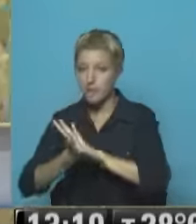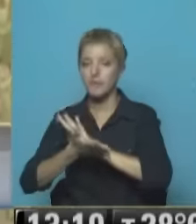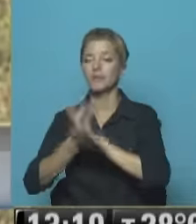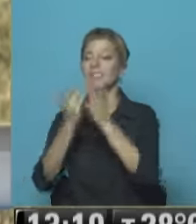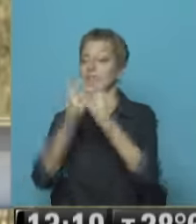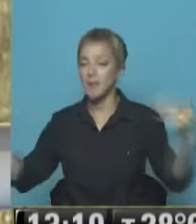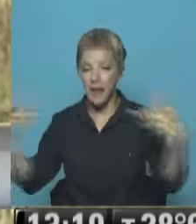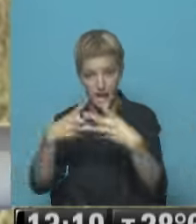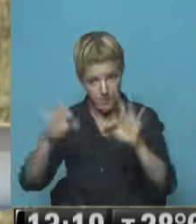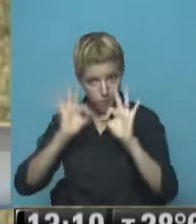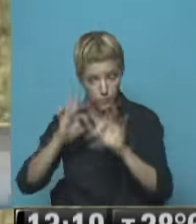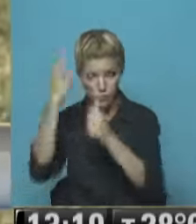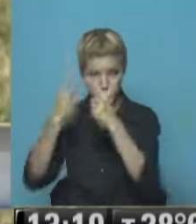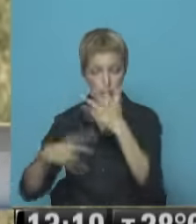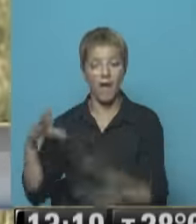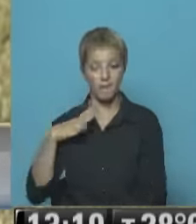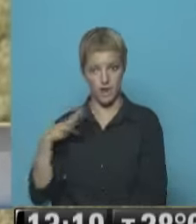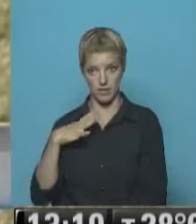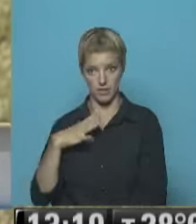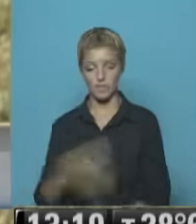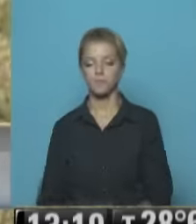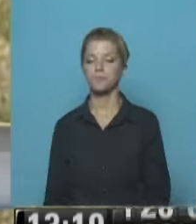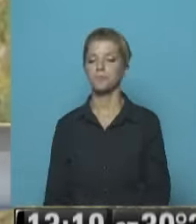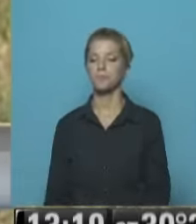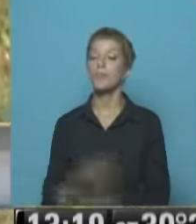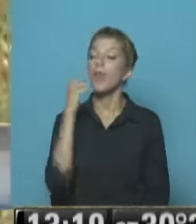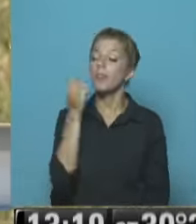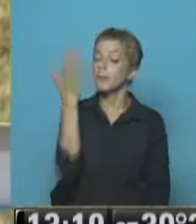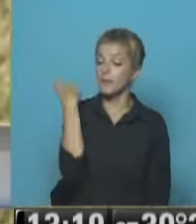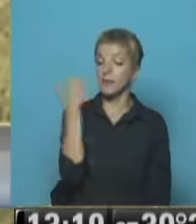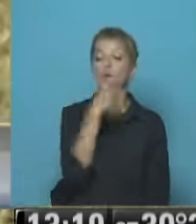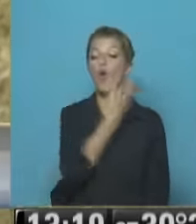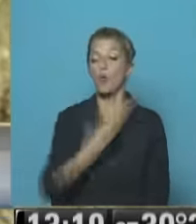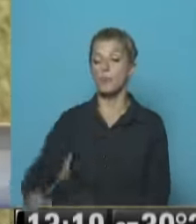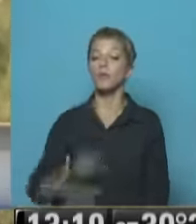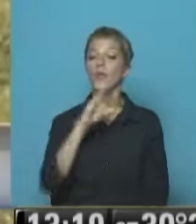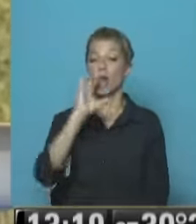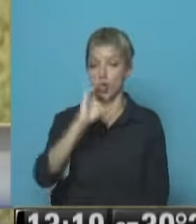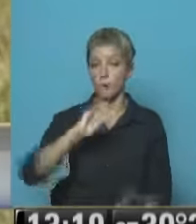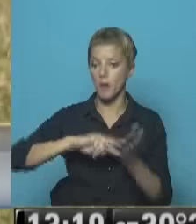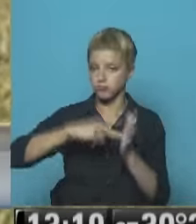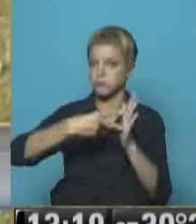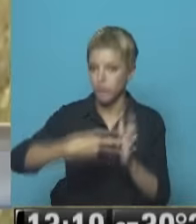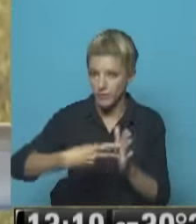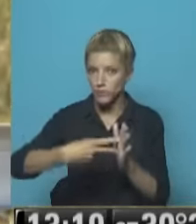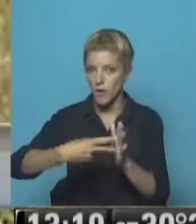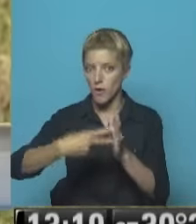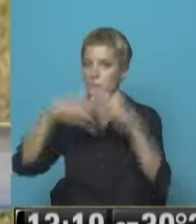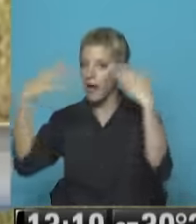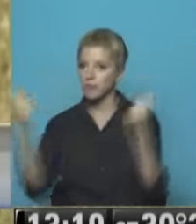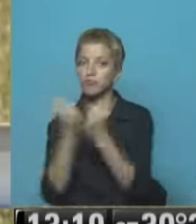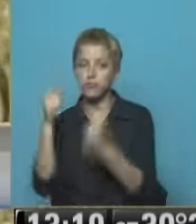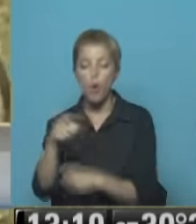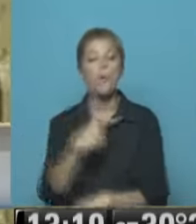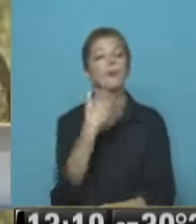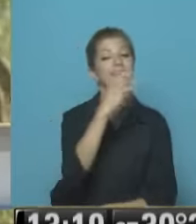del enfrentamiento. En los últimos días, el gobierno de Colombia dio un paso más de acercamiento con las FARC al indultar